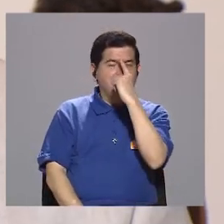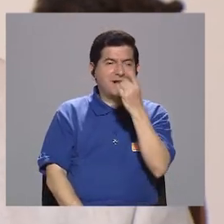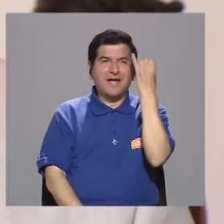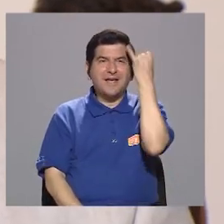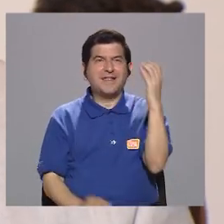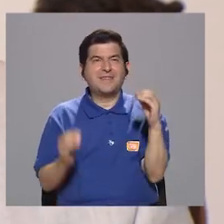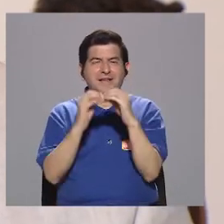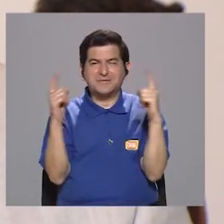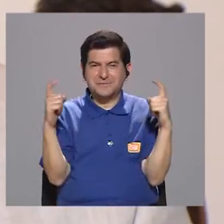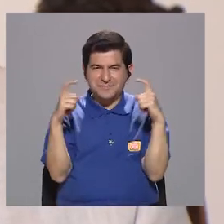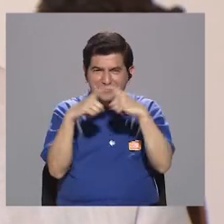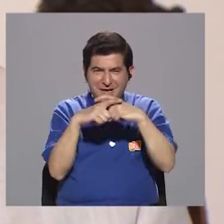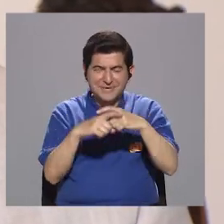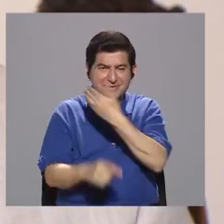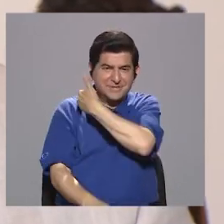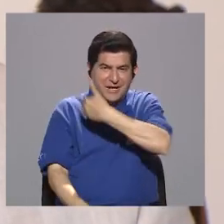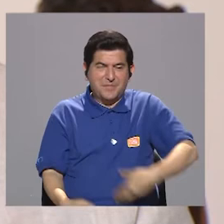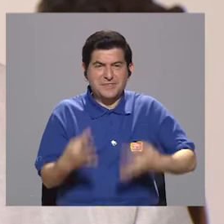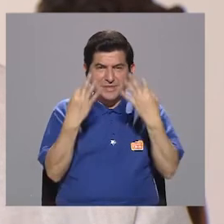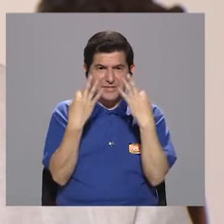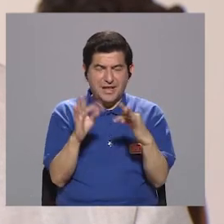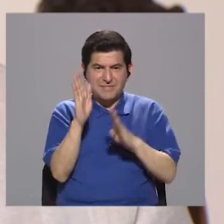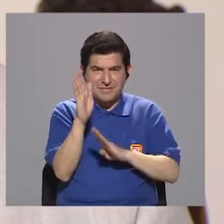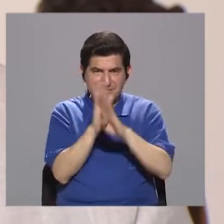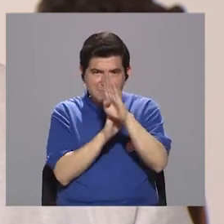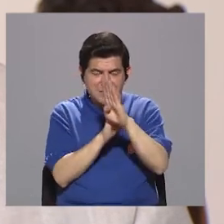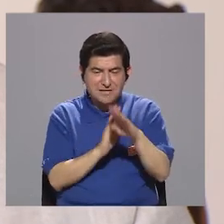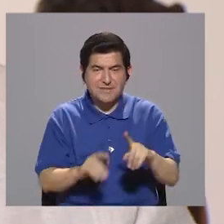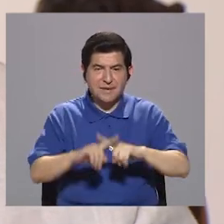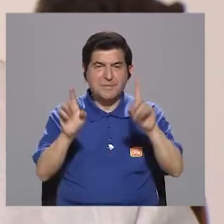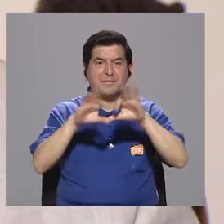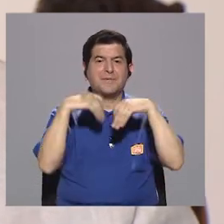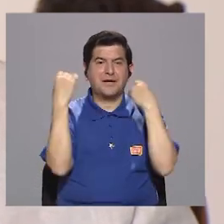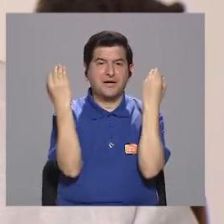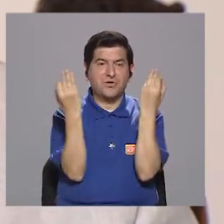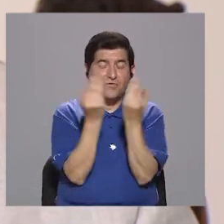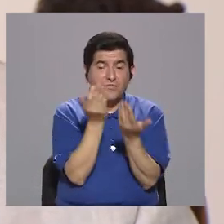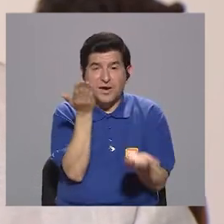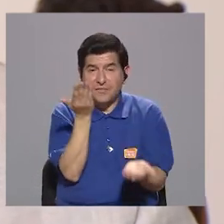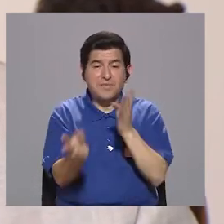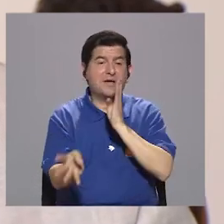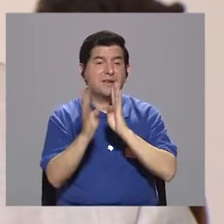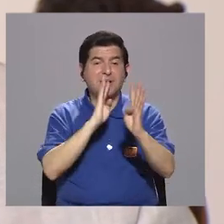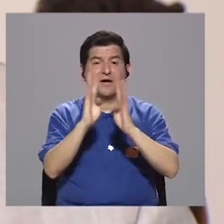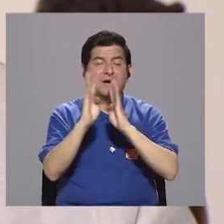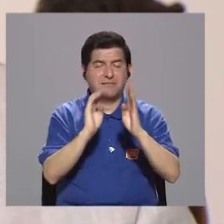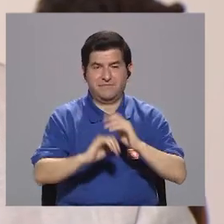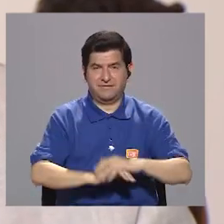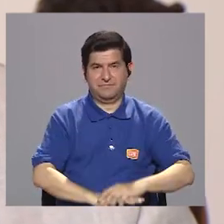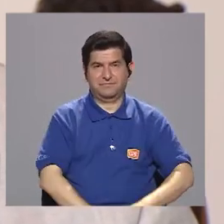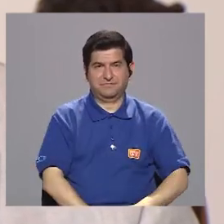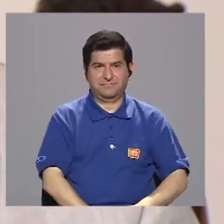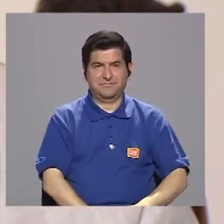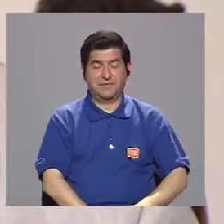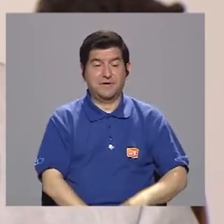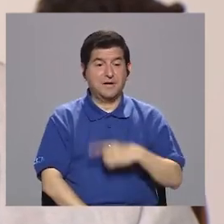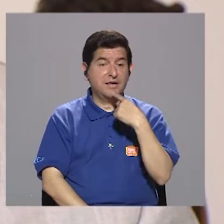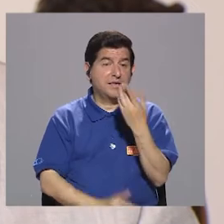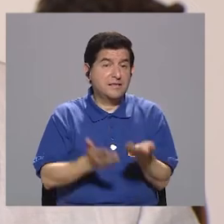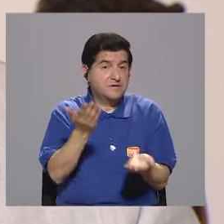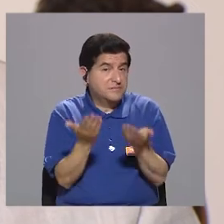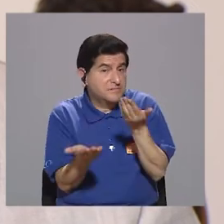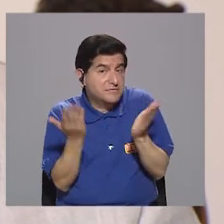complejas que el presidente quiso desarrollar y que en familia en algún momento conversó con ustedes y que